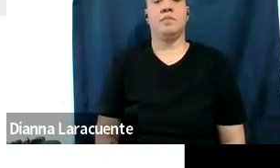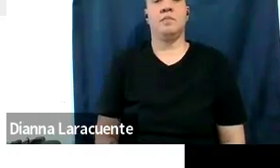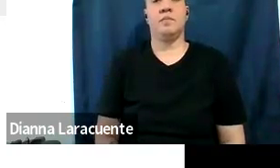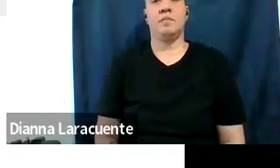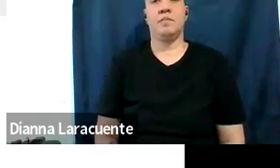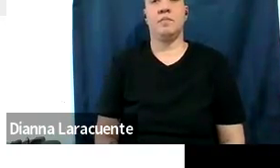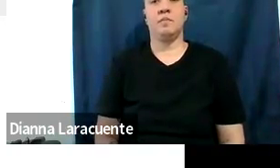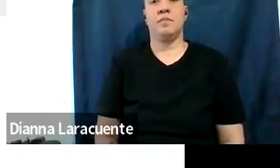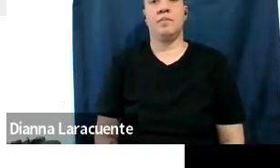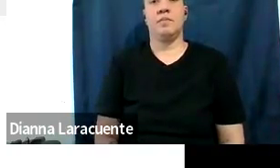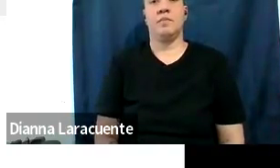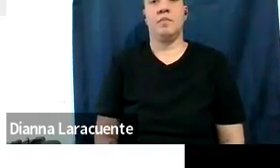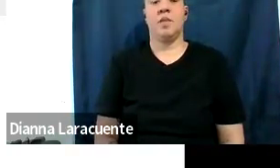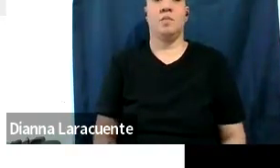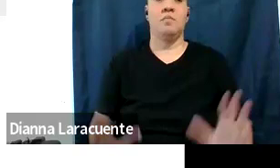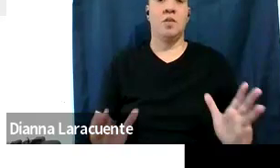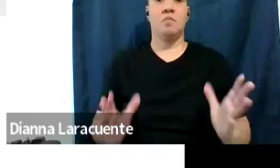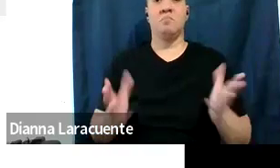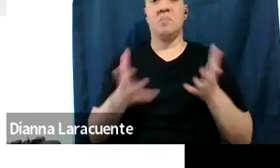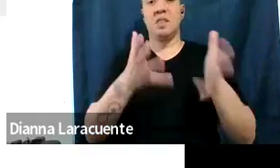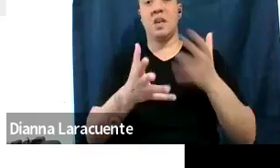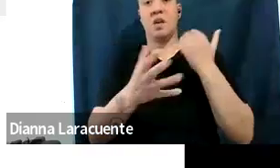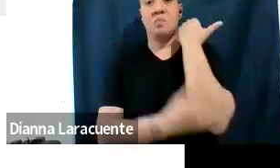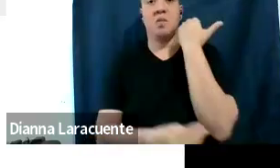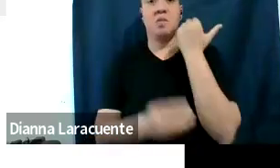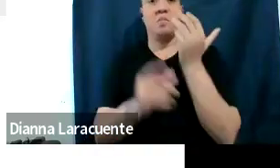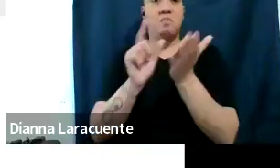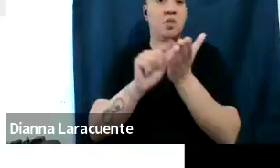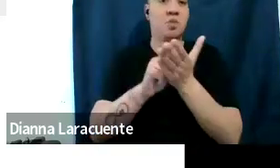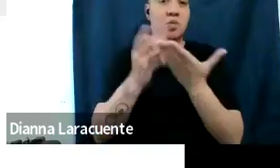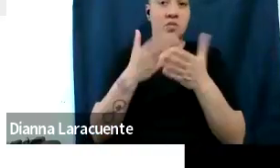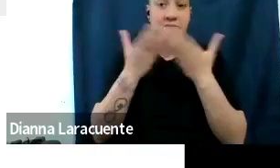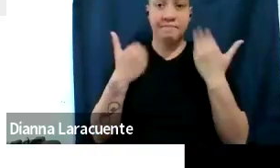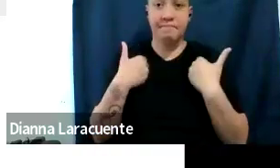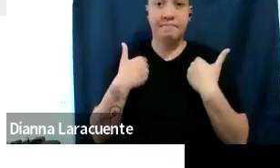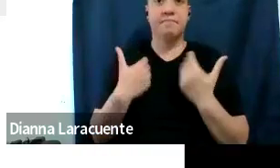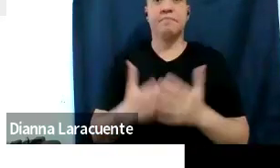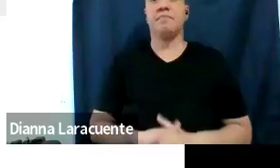bueno, me han dejado pobre, no tengo periódico, o sea,